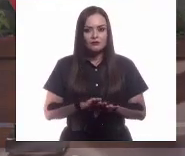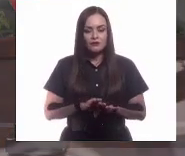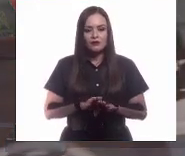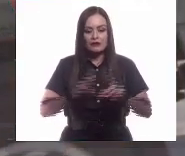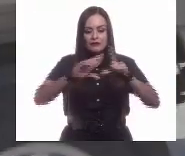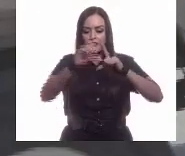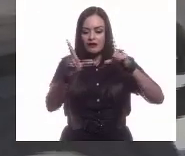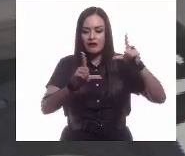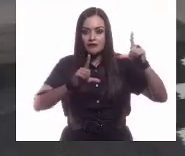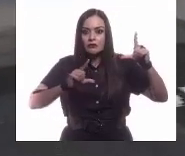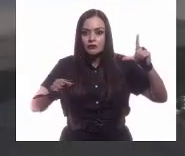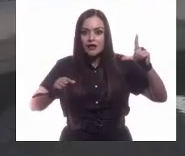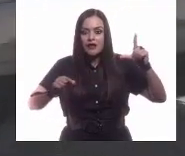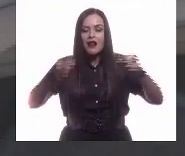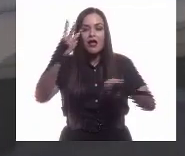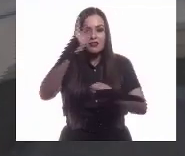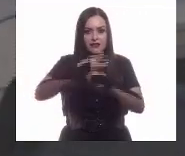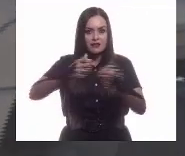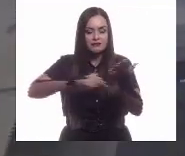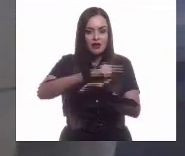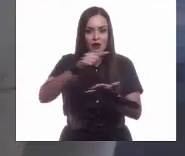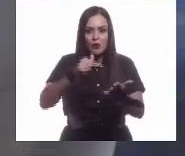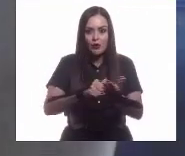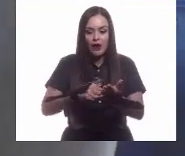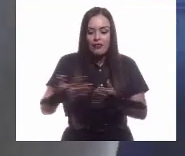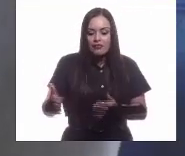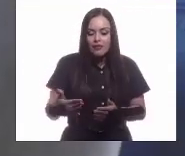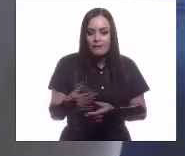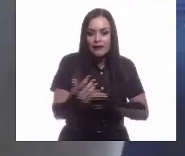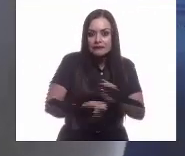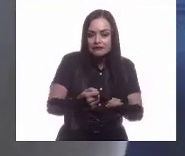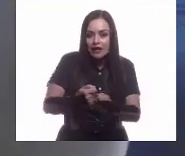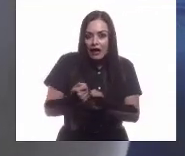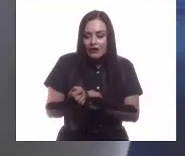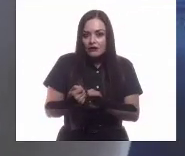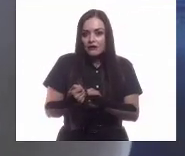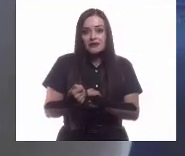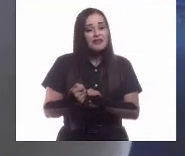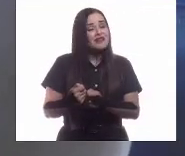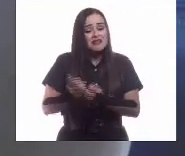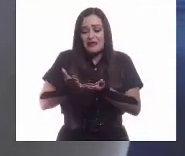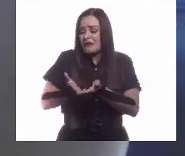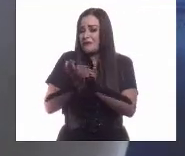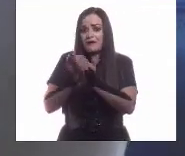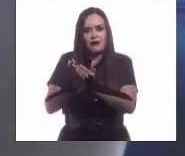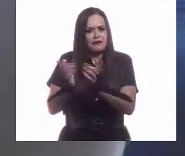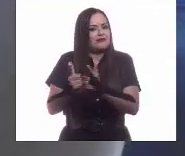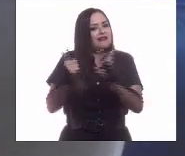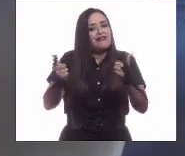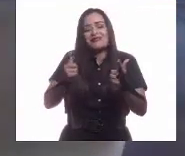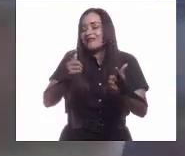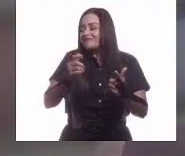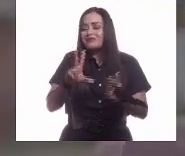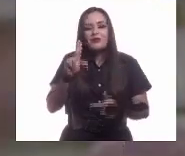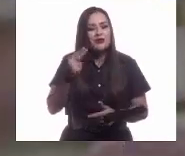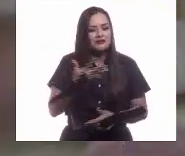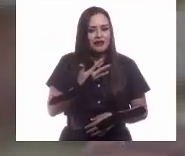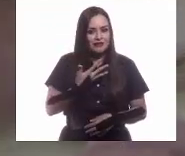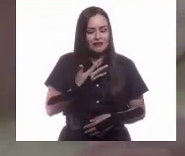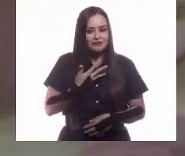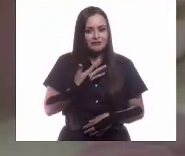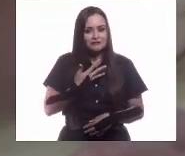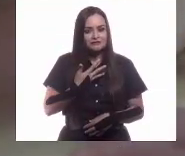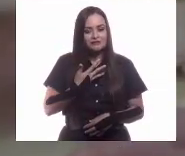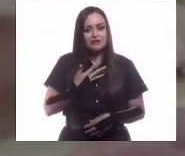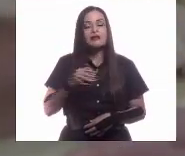lugar nacional por volumen de producción pesquera y no tenemos flota de altura, toda es ribereña. Y somos líderes en especies de alto